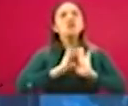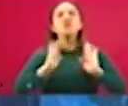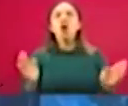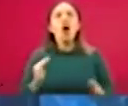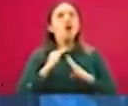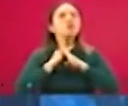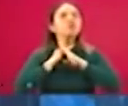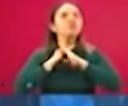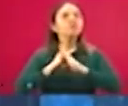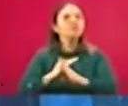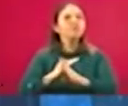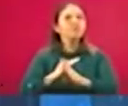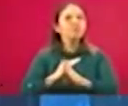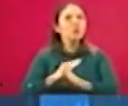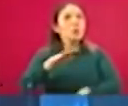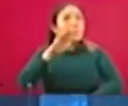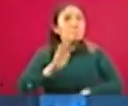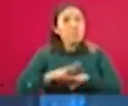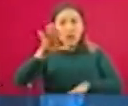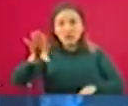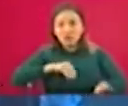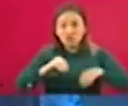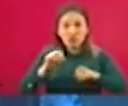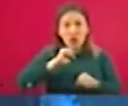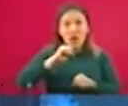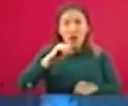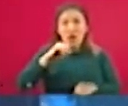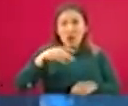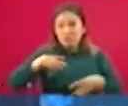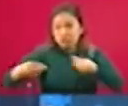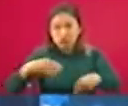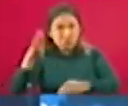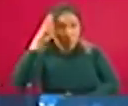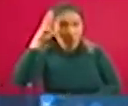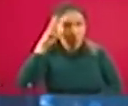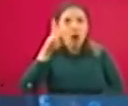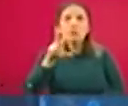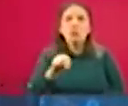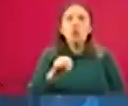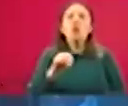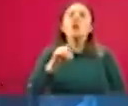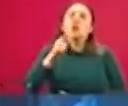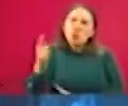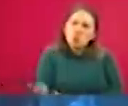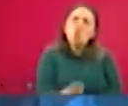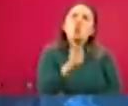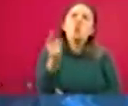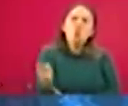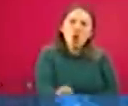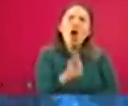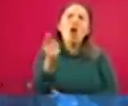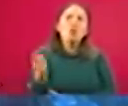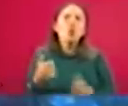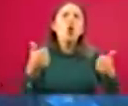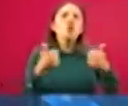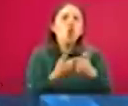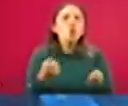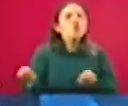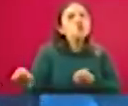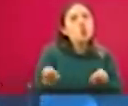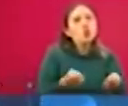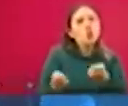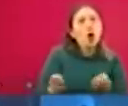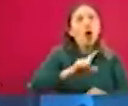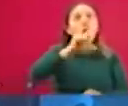6 de cada 10 escenarios que llevarían a pensar que va a llover. Pero si uno no se encuentra con que no llovió, es porque uno está en el